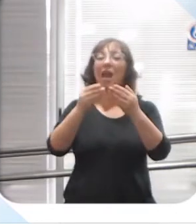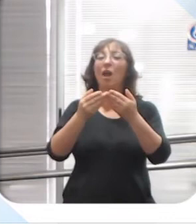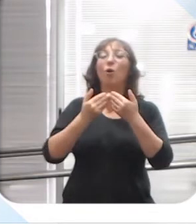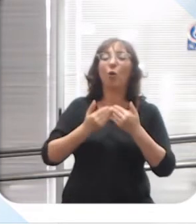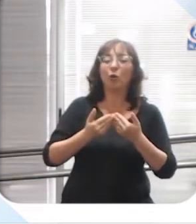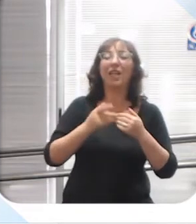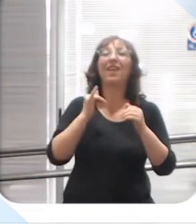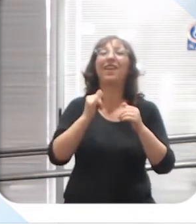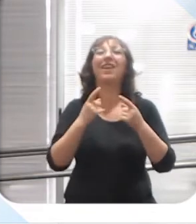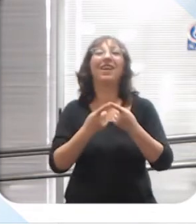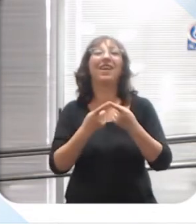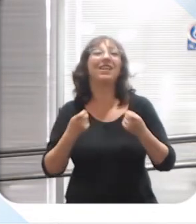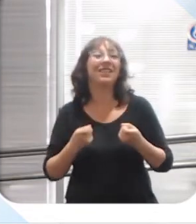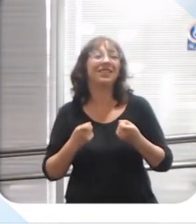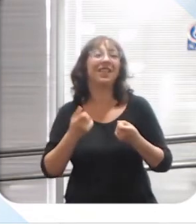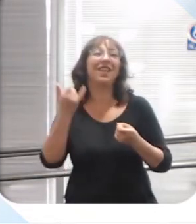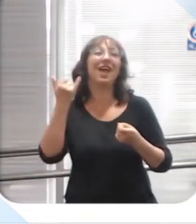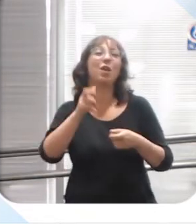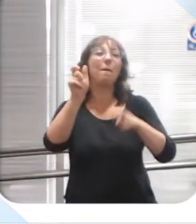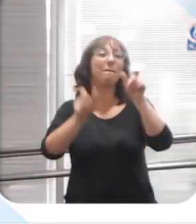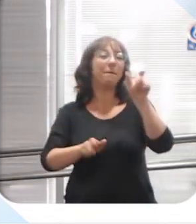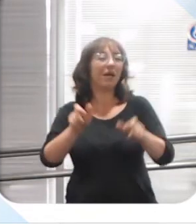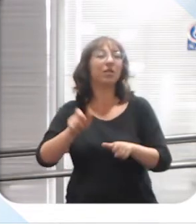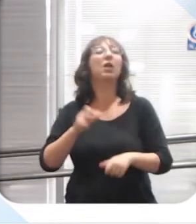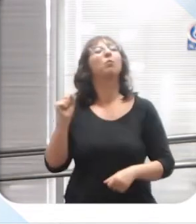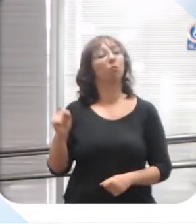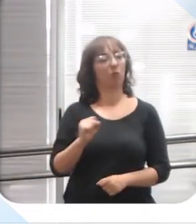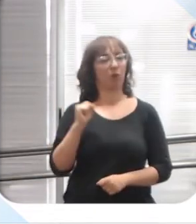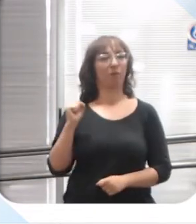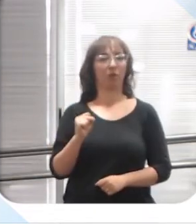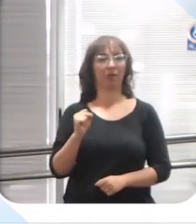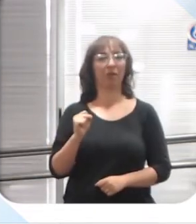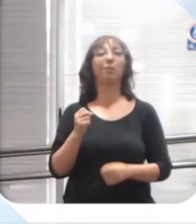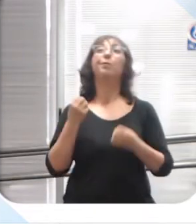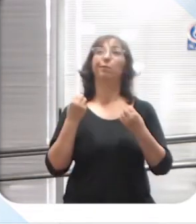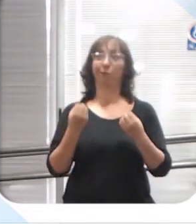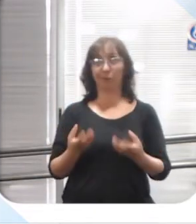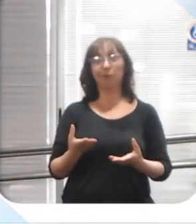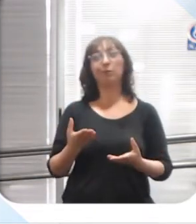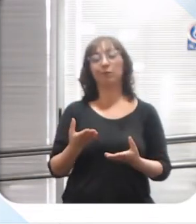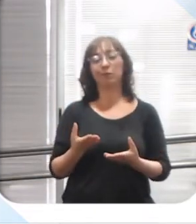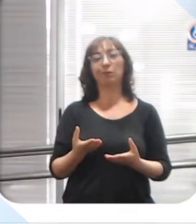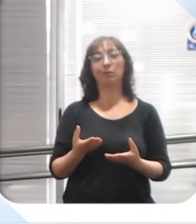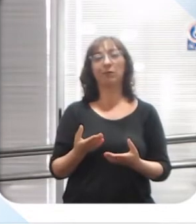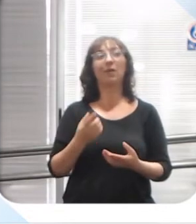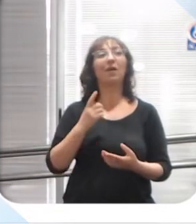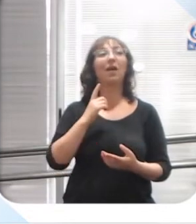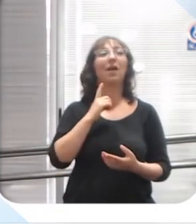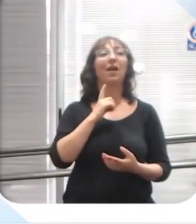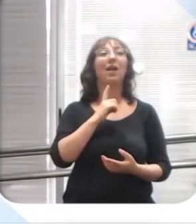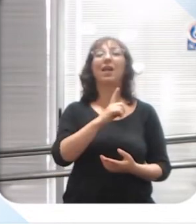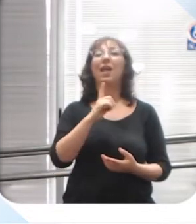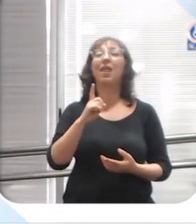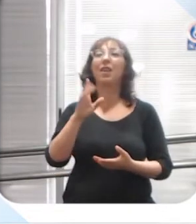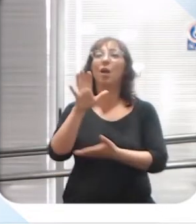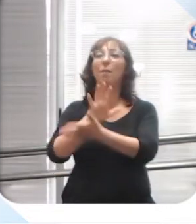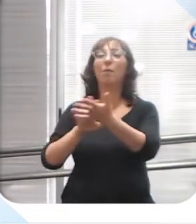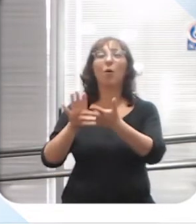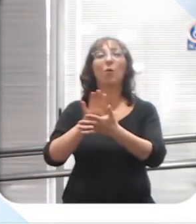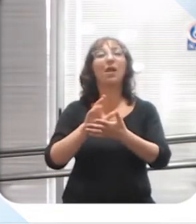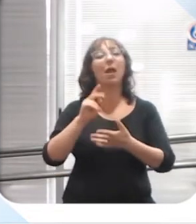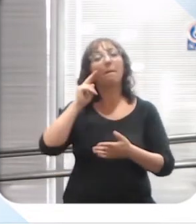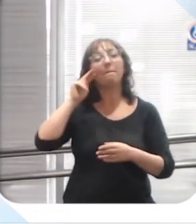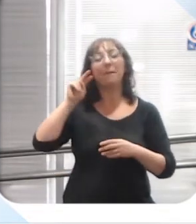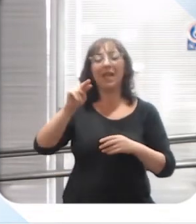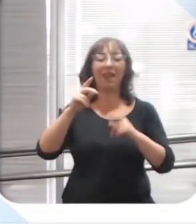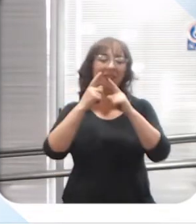y en las necesidades que tengan las personas es muy importante. Por supuesto que cada población tendrá una